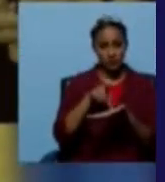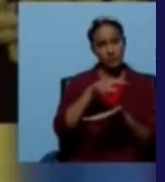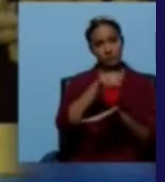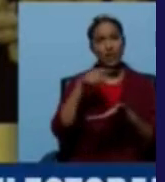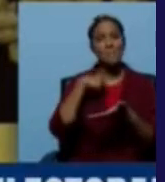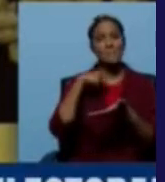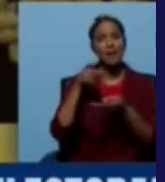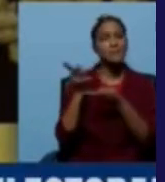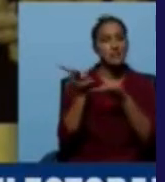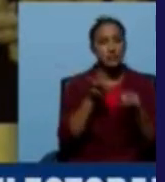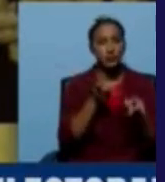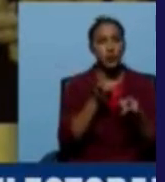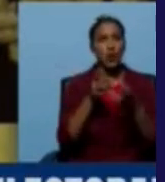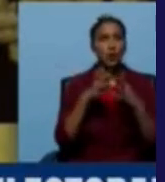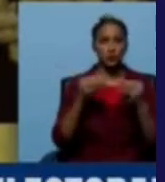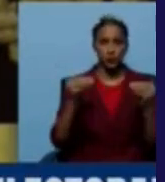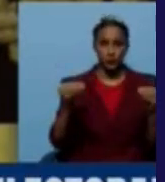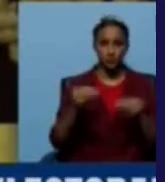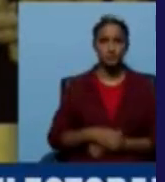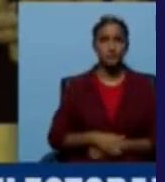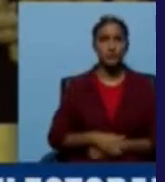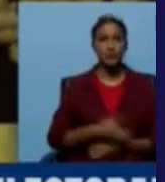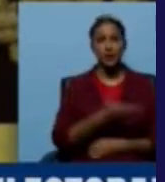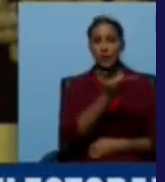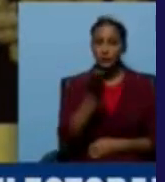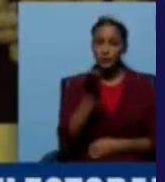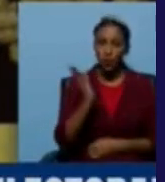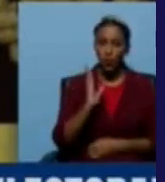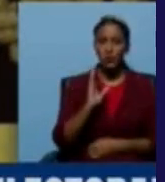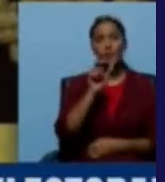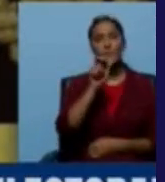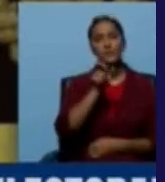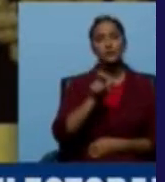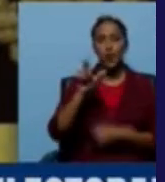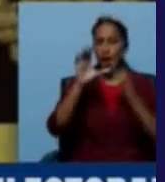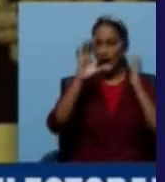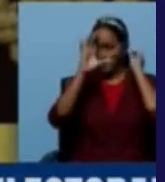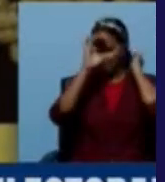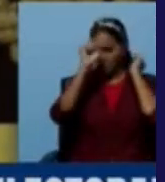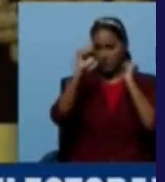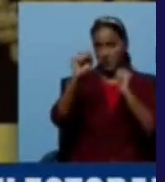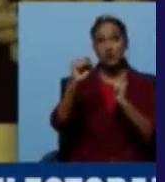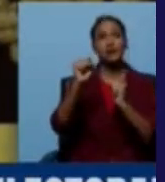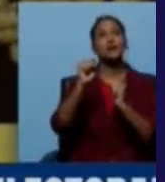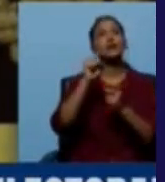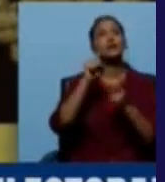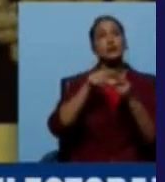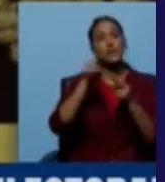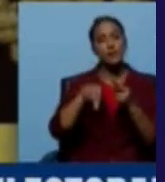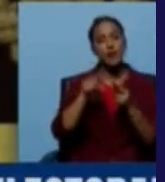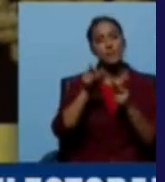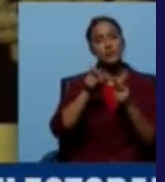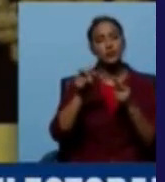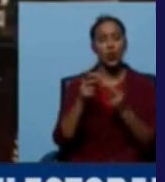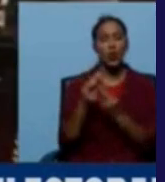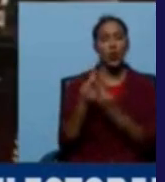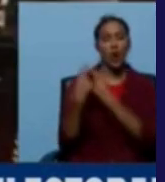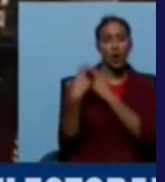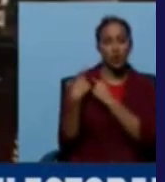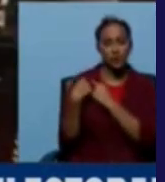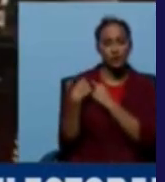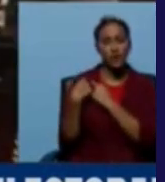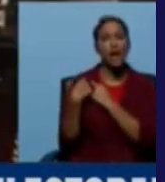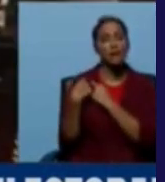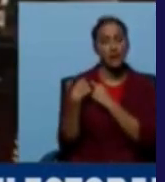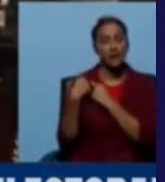tsj han aumentado en los últimos años especialmente tras varias reformas legales impulsadas por el oficialismo que